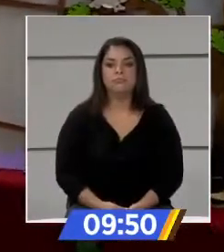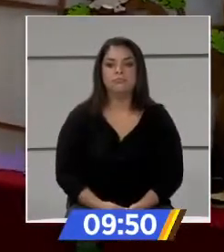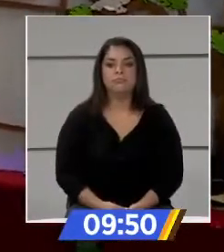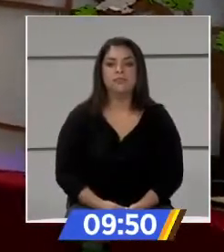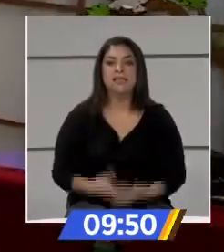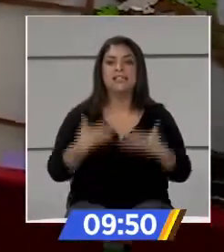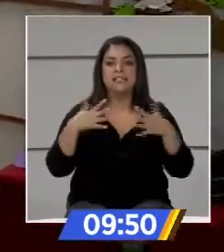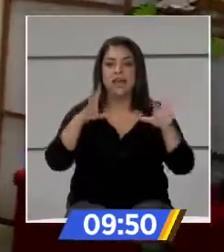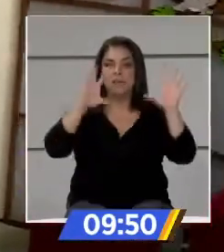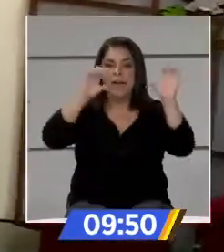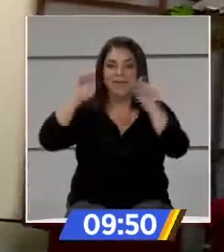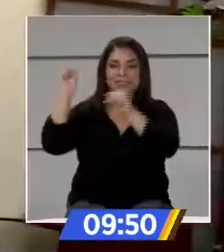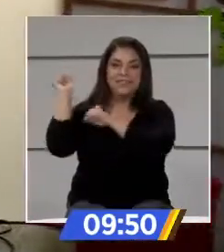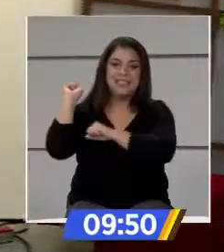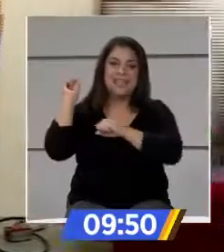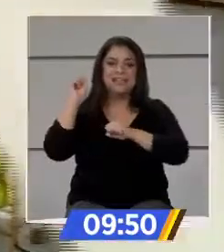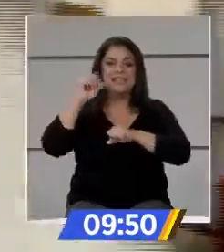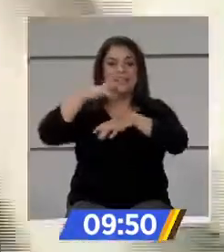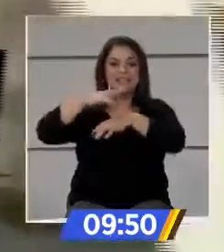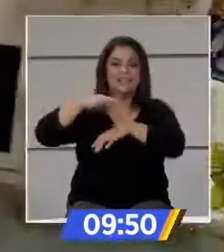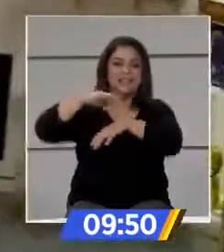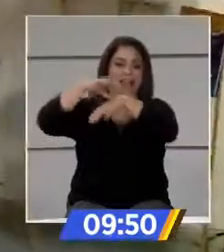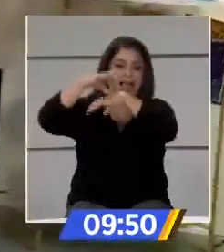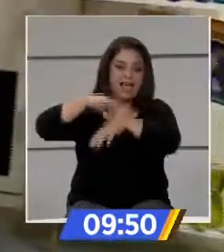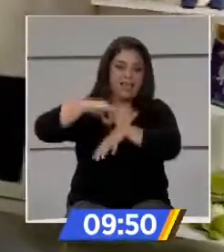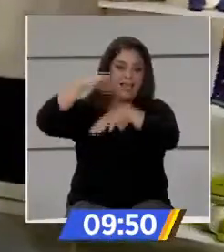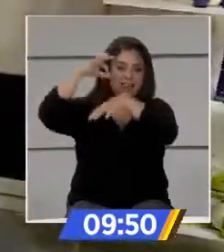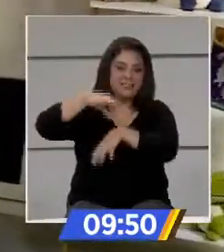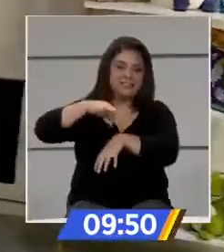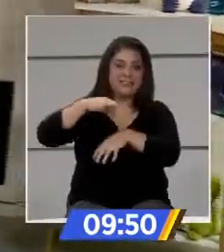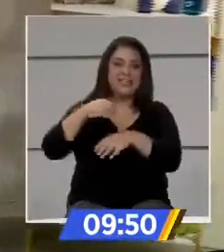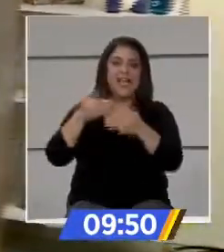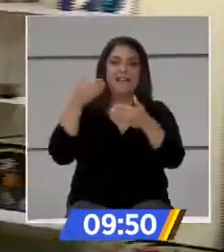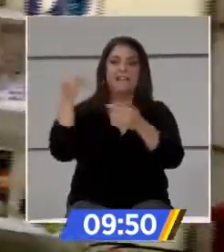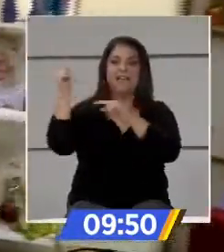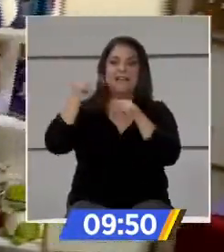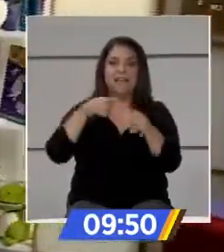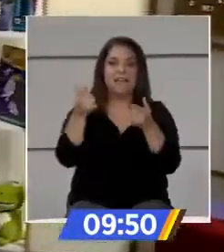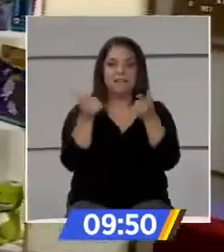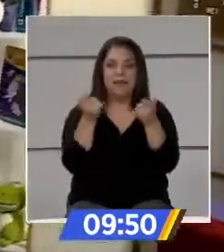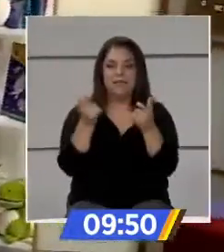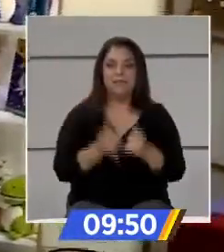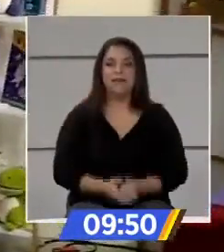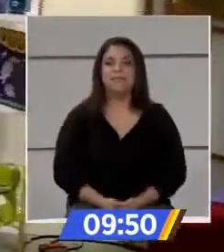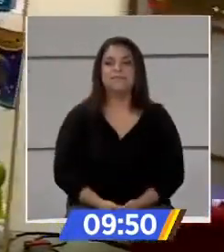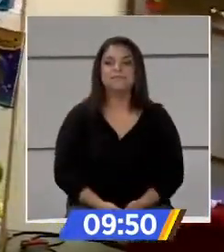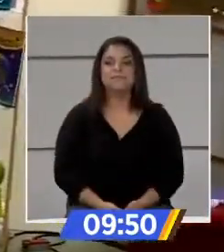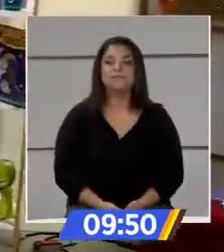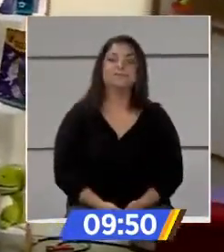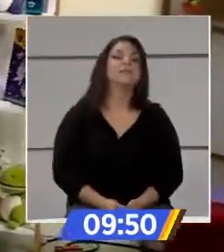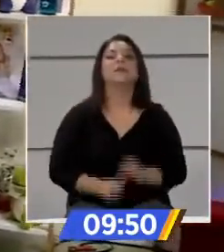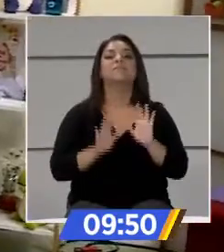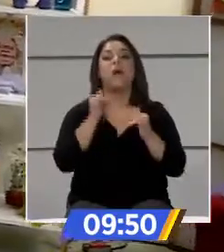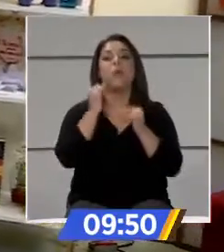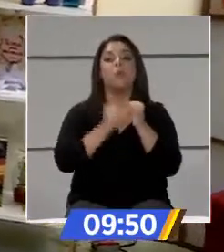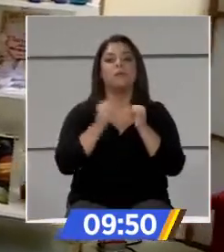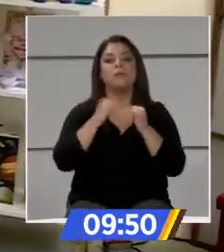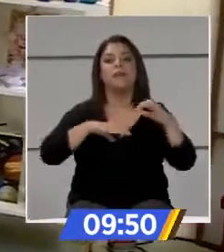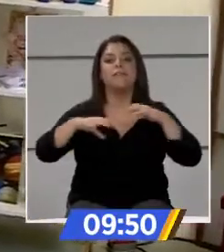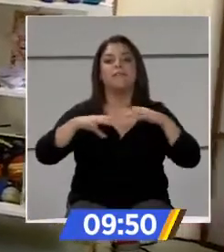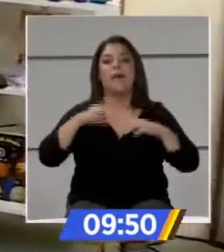Chao, telaraña. Okay. Gracias por todo. Antes de que llegue Spider-Man. Y antes ella. De irnos, ya como la última actividad, porque hoy ha sido